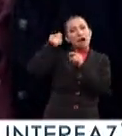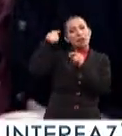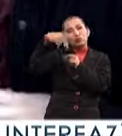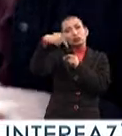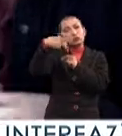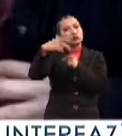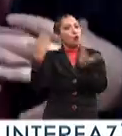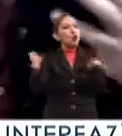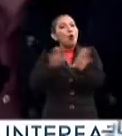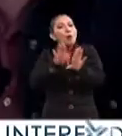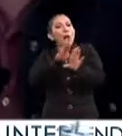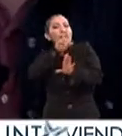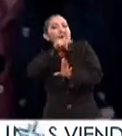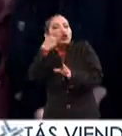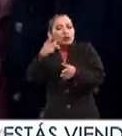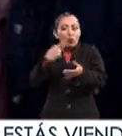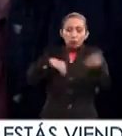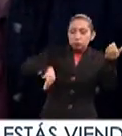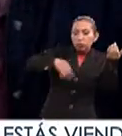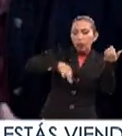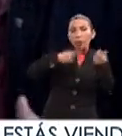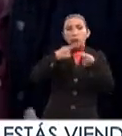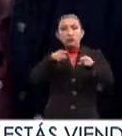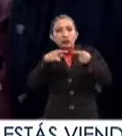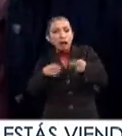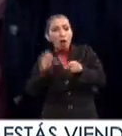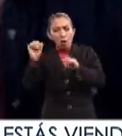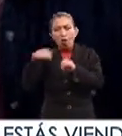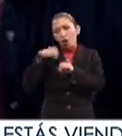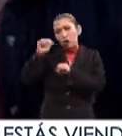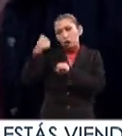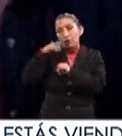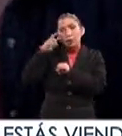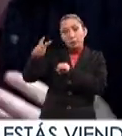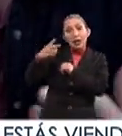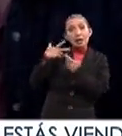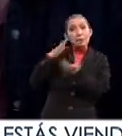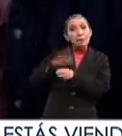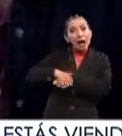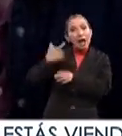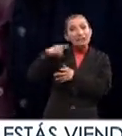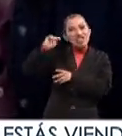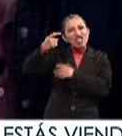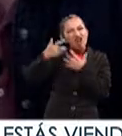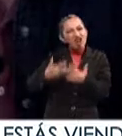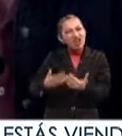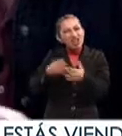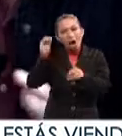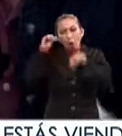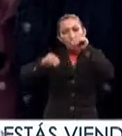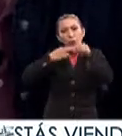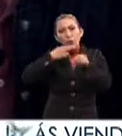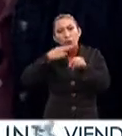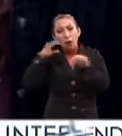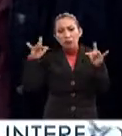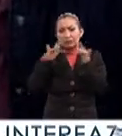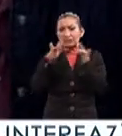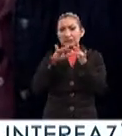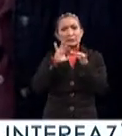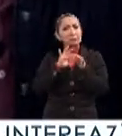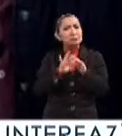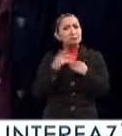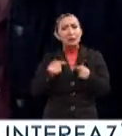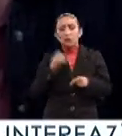explicando cómo mejorar tu interpretación de música de cámara, o las que hemos tenido la fortuna de hacer en el CEMAS de tecnología, creo que generan una conexión con el